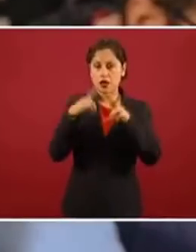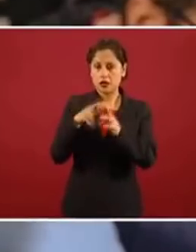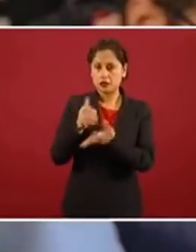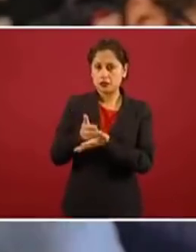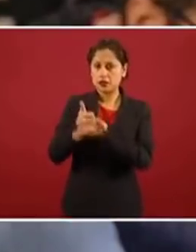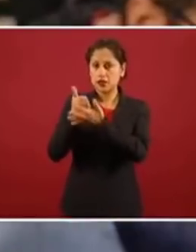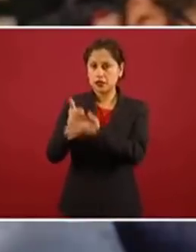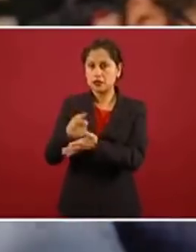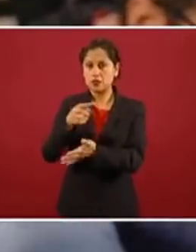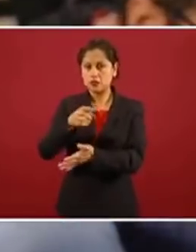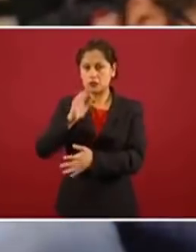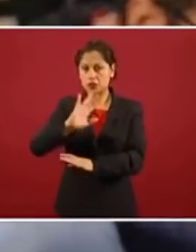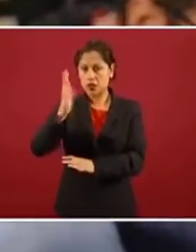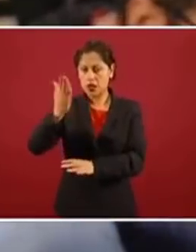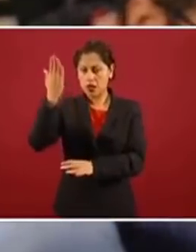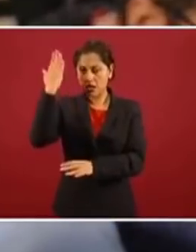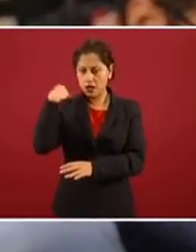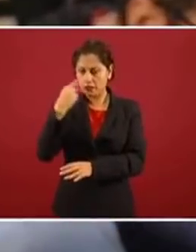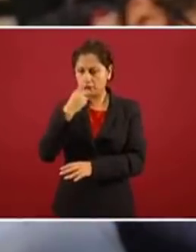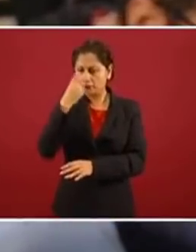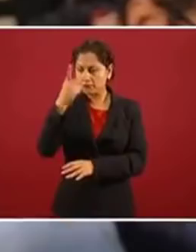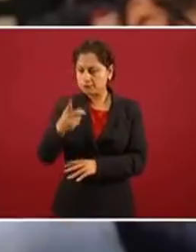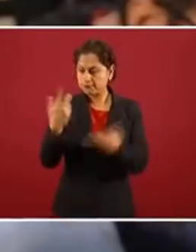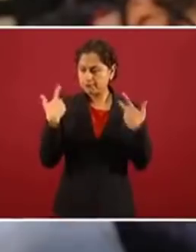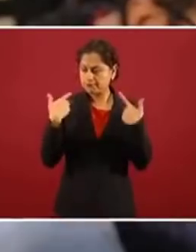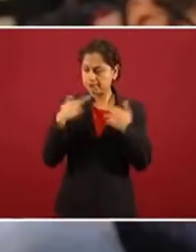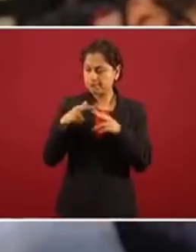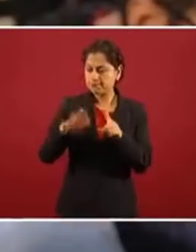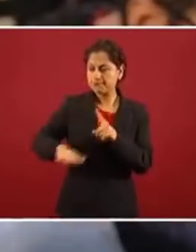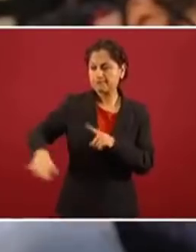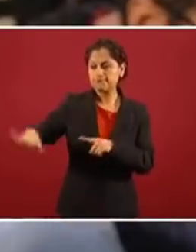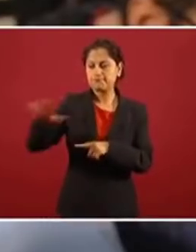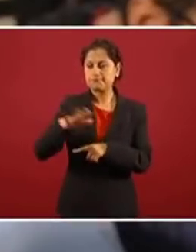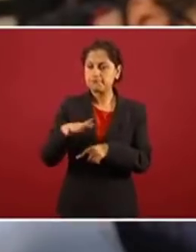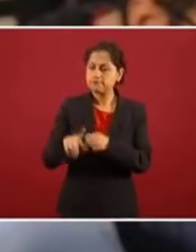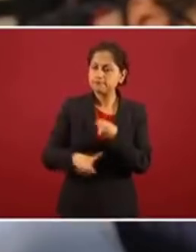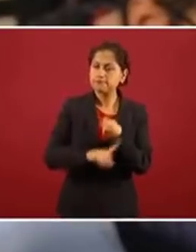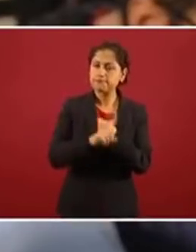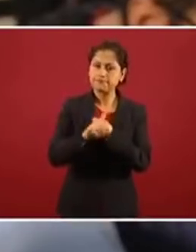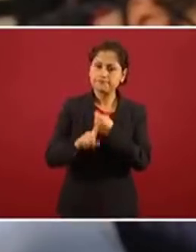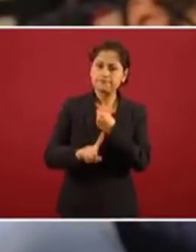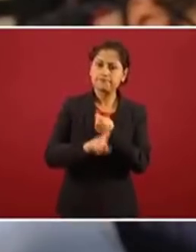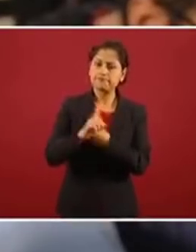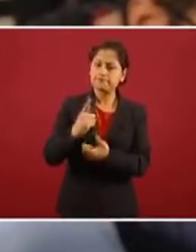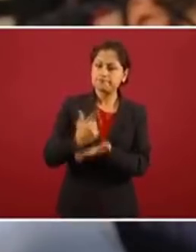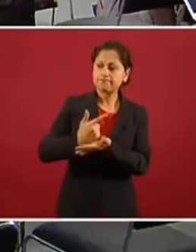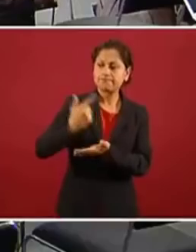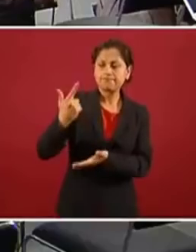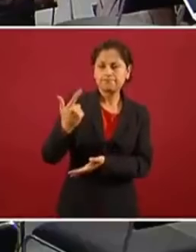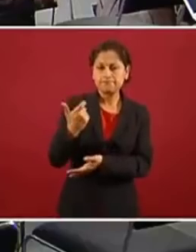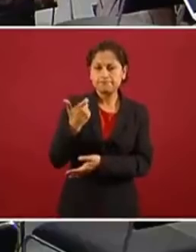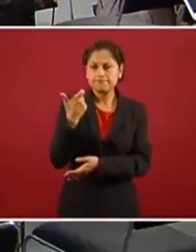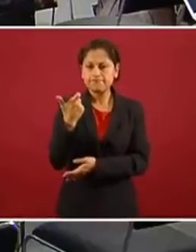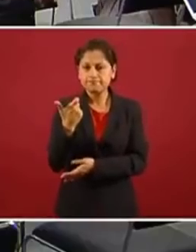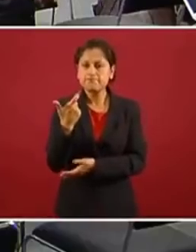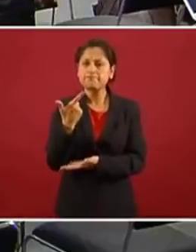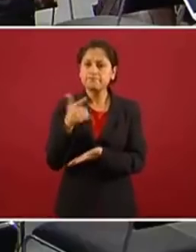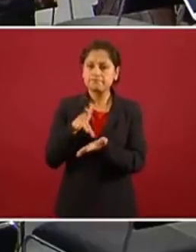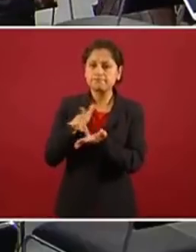planteado, respaldar a la gente que en estos momentos pues se está viviendo más grave su crisis. Gracias, Sí,